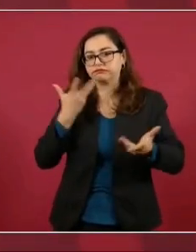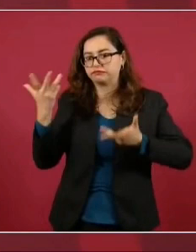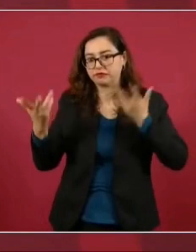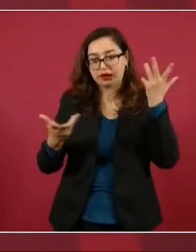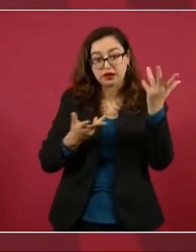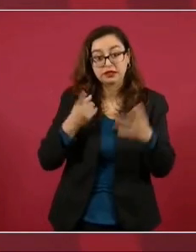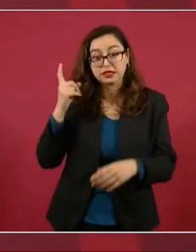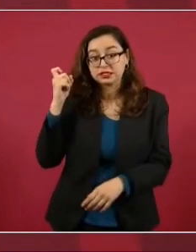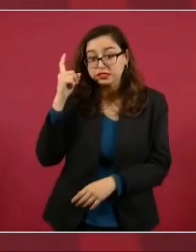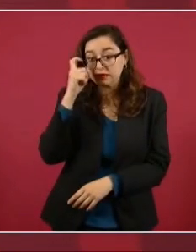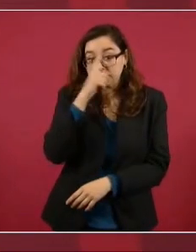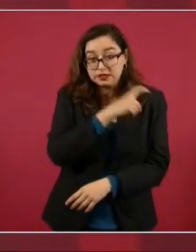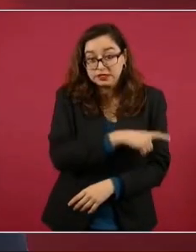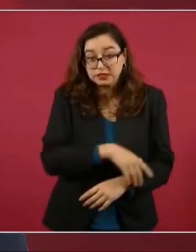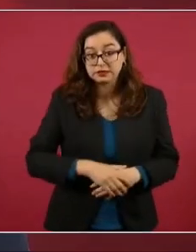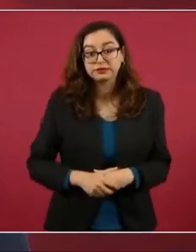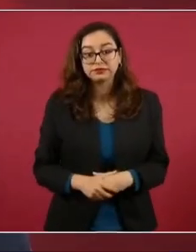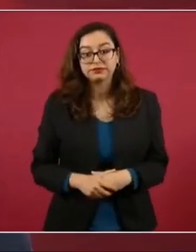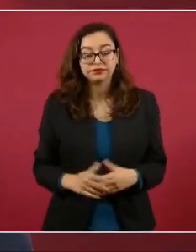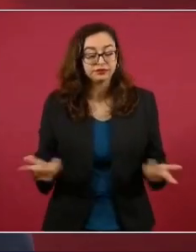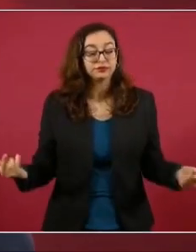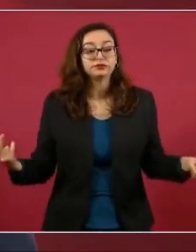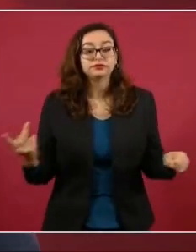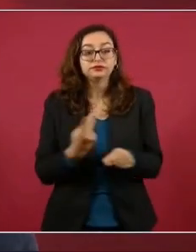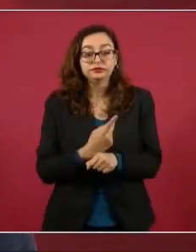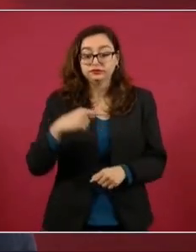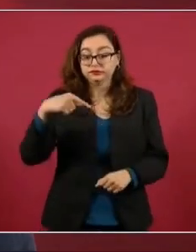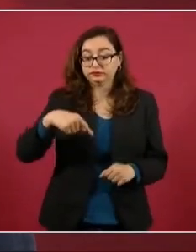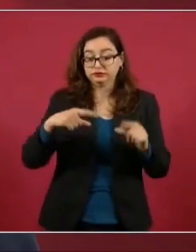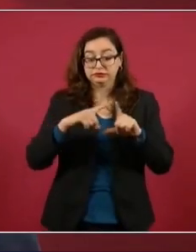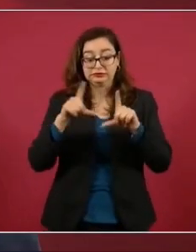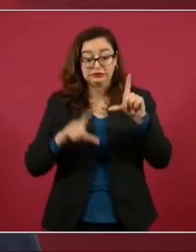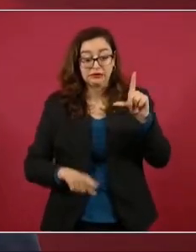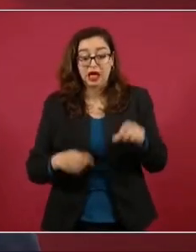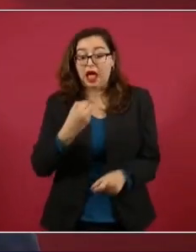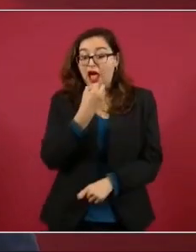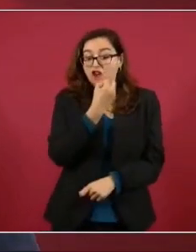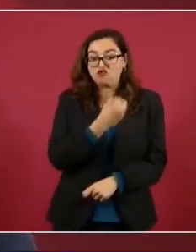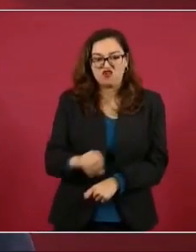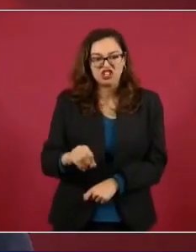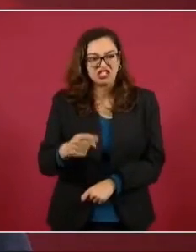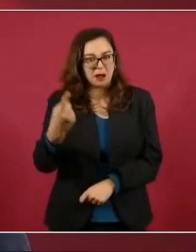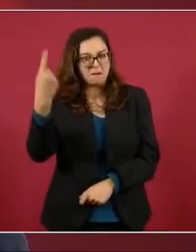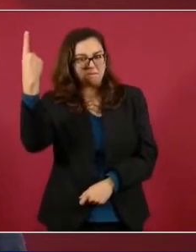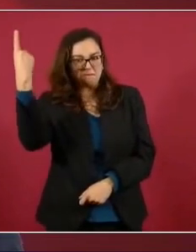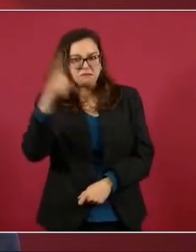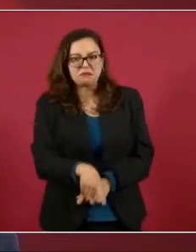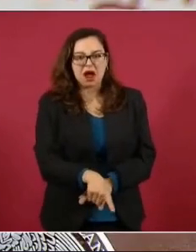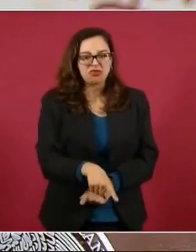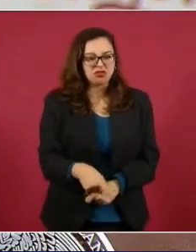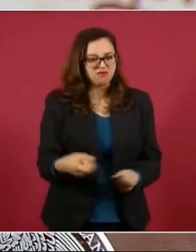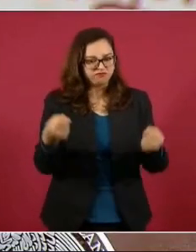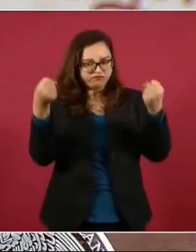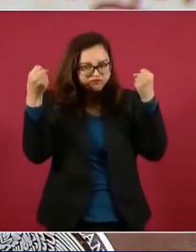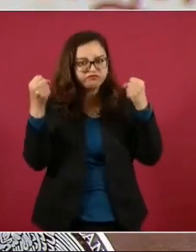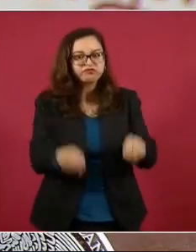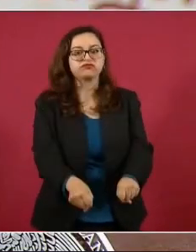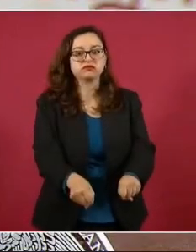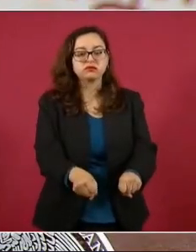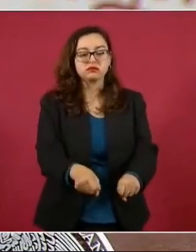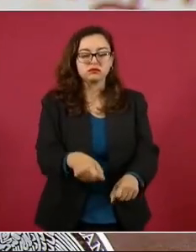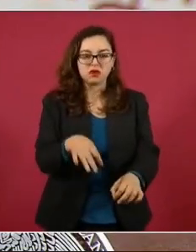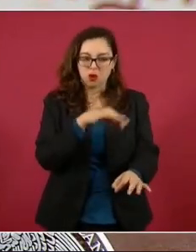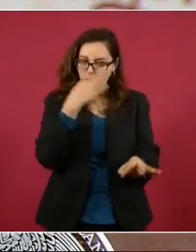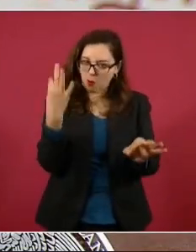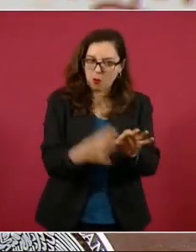especificamos que en México no íbamos a acudir a medidas de fuerza, a hacer obligatorio para las personas el